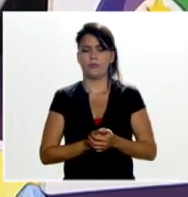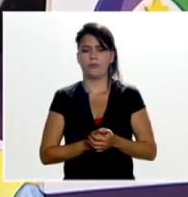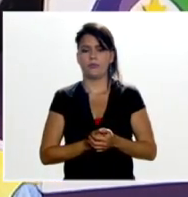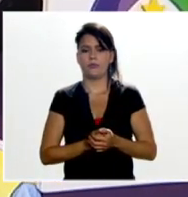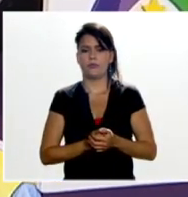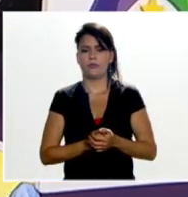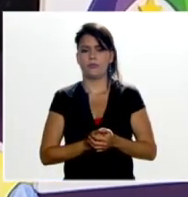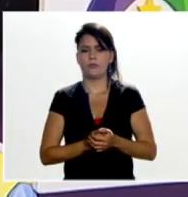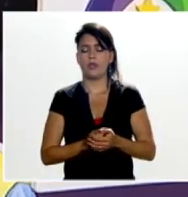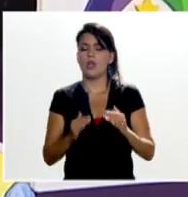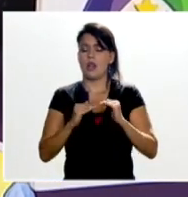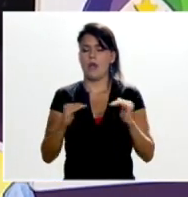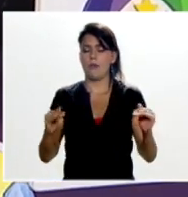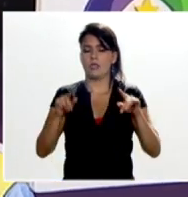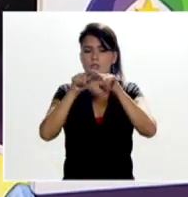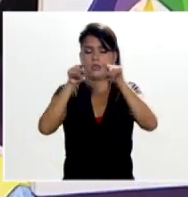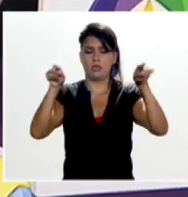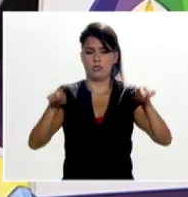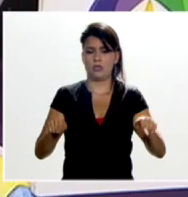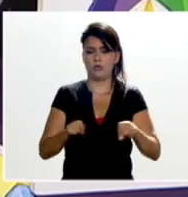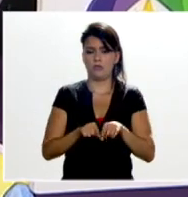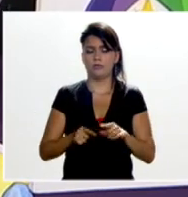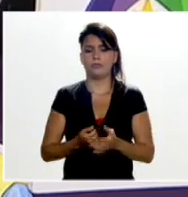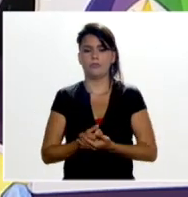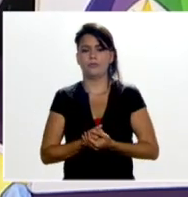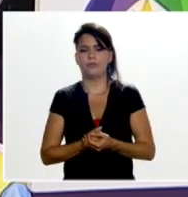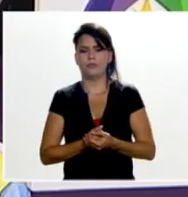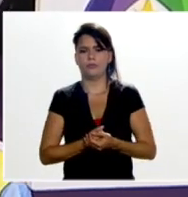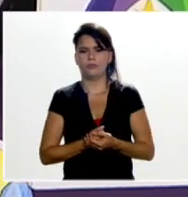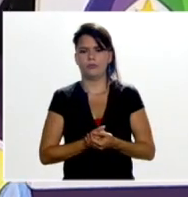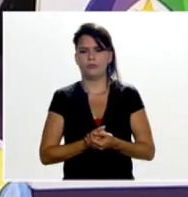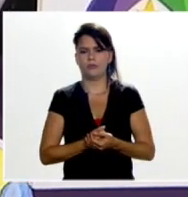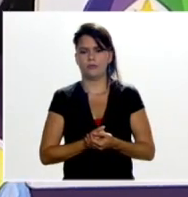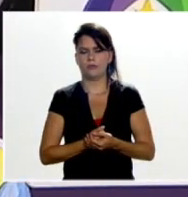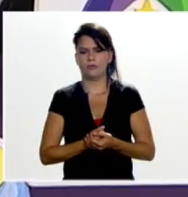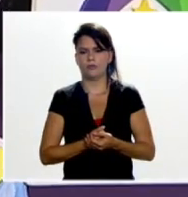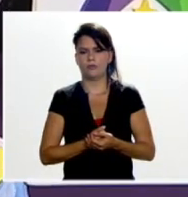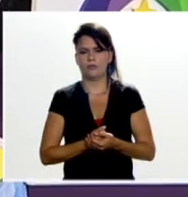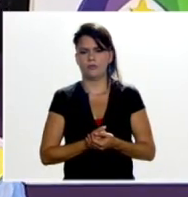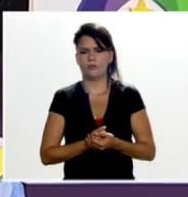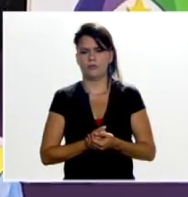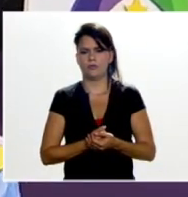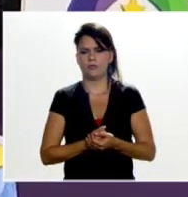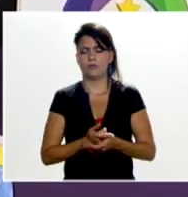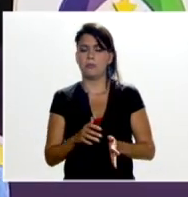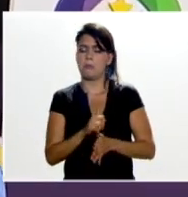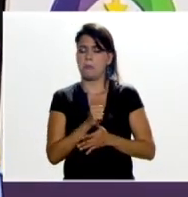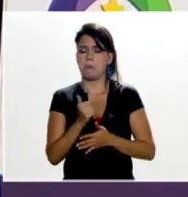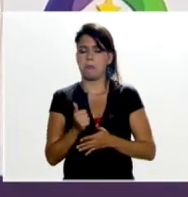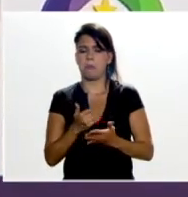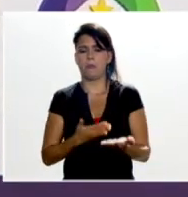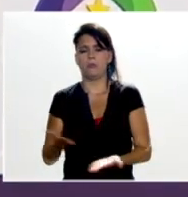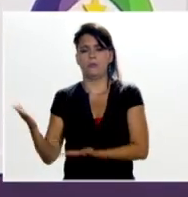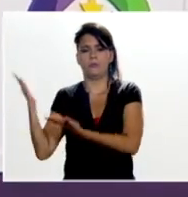la que corresponde al rectángulo. Muy bien.